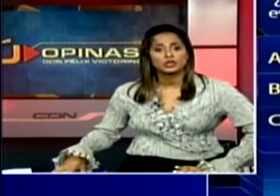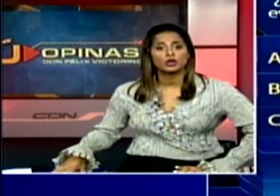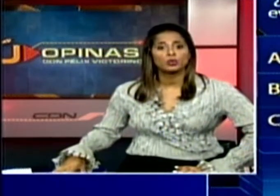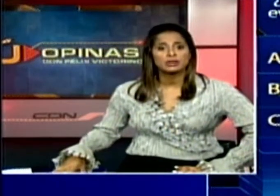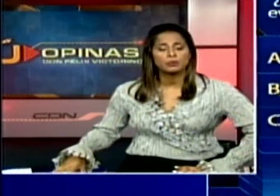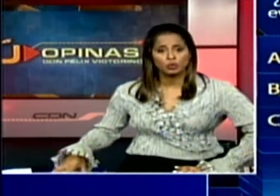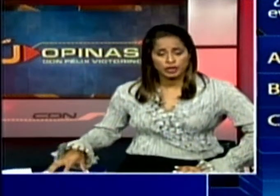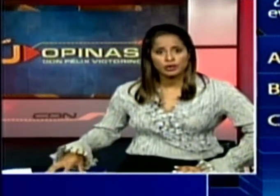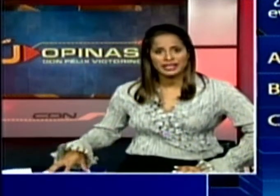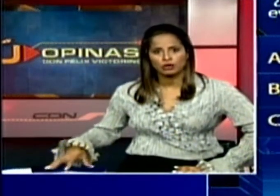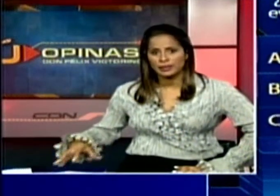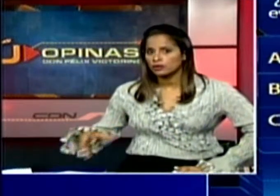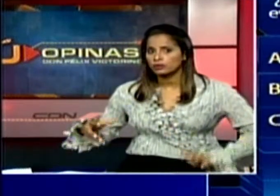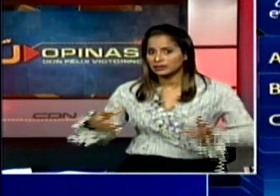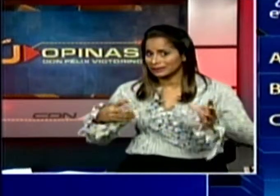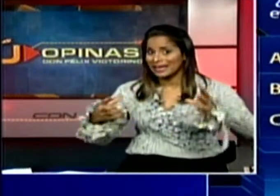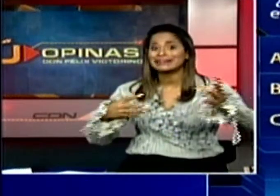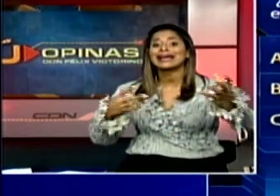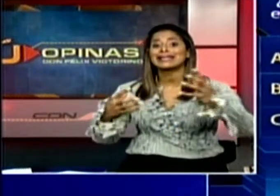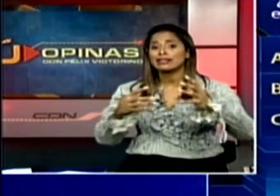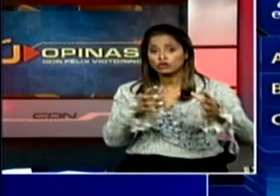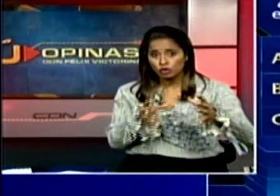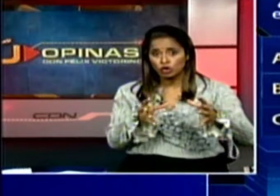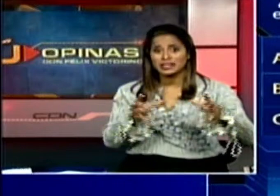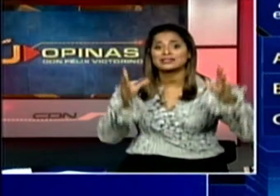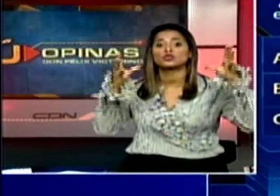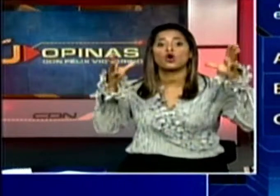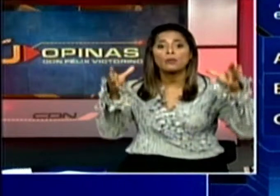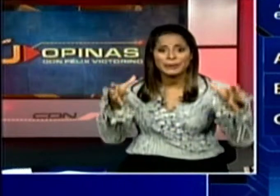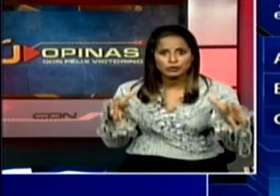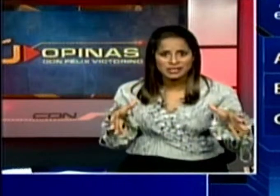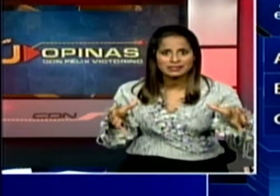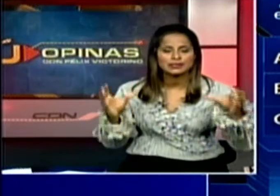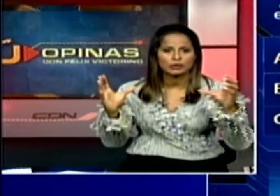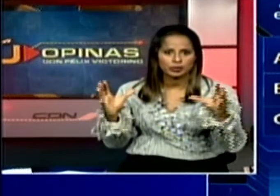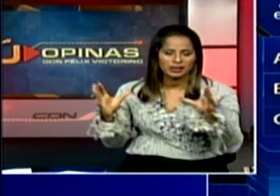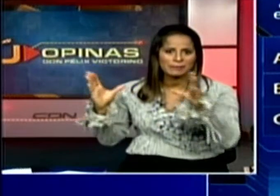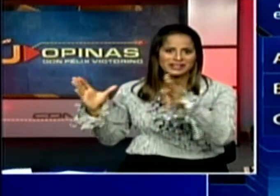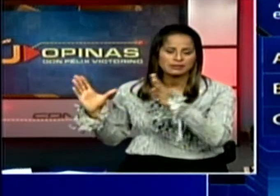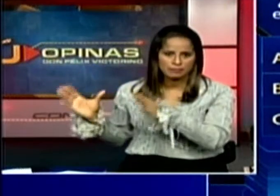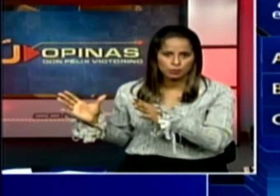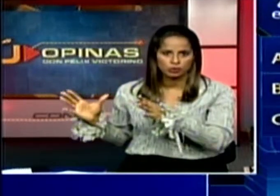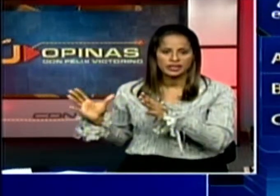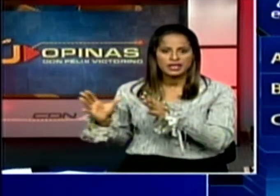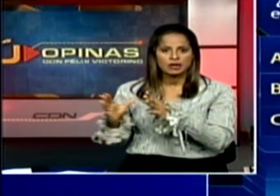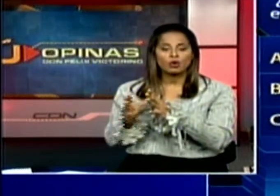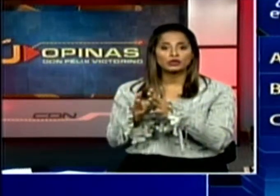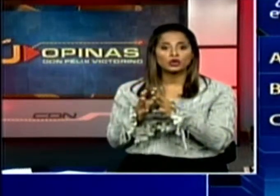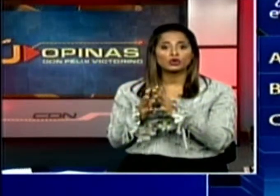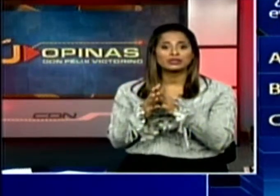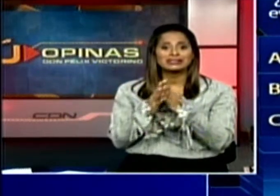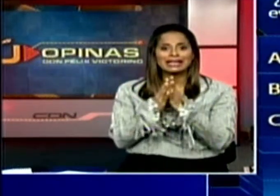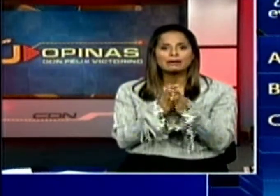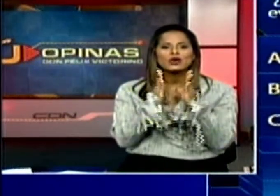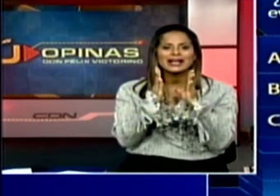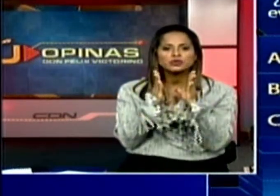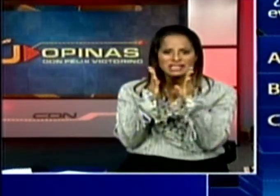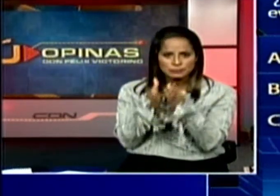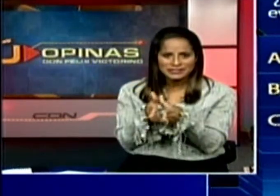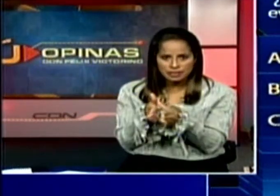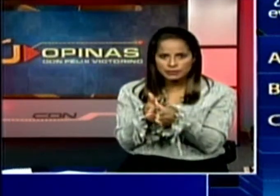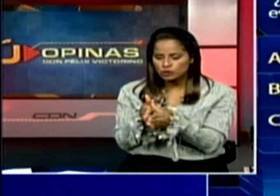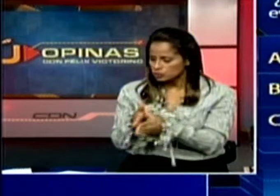permita un vocero único y que el gobierno esté careando todos los días con periodistas en una rueda de prensa en vivo. Cuando tengamos